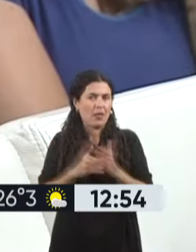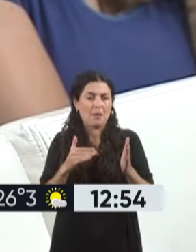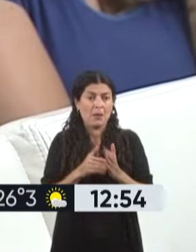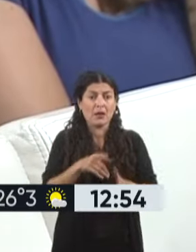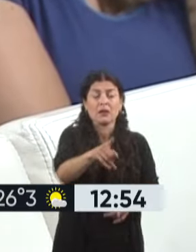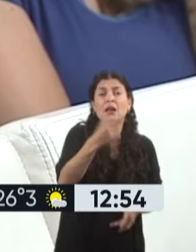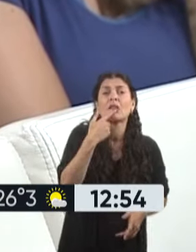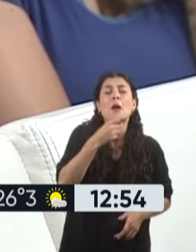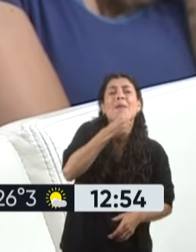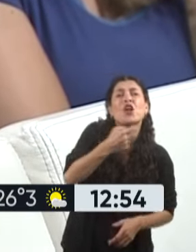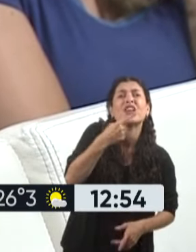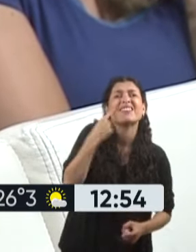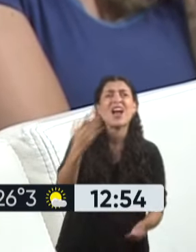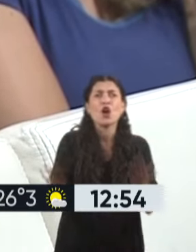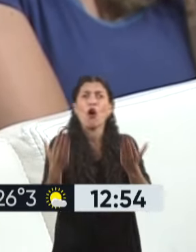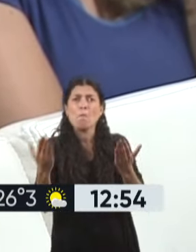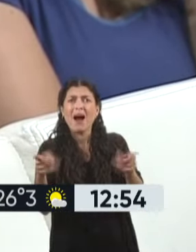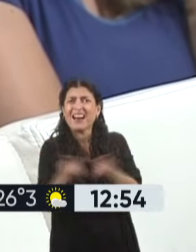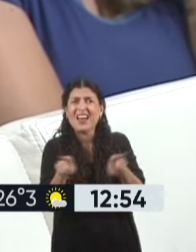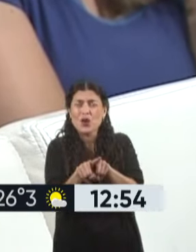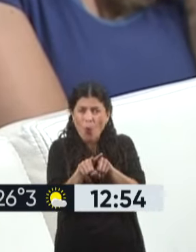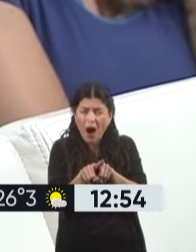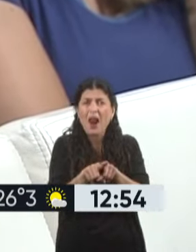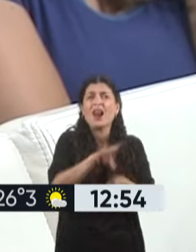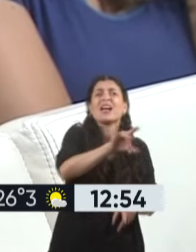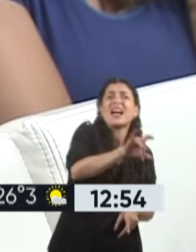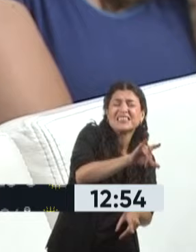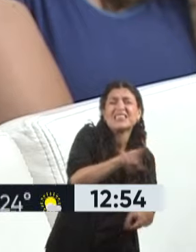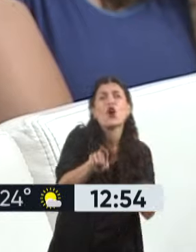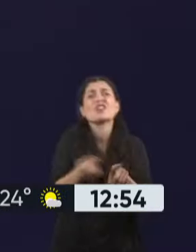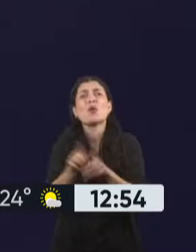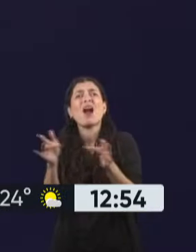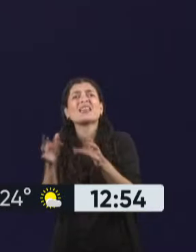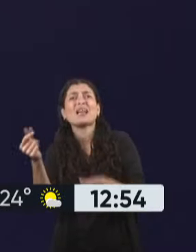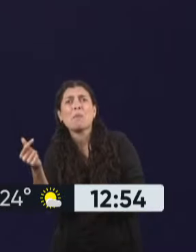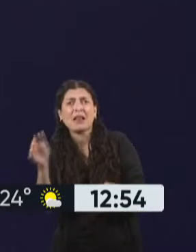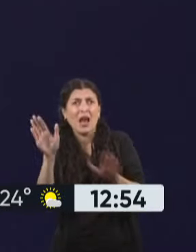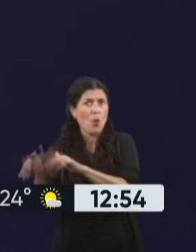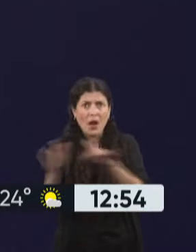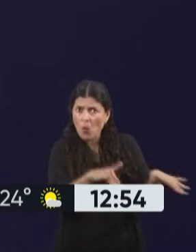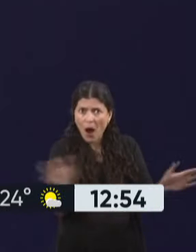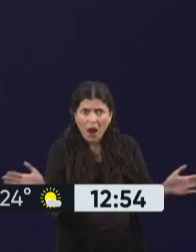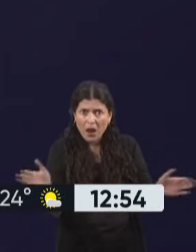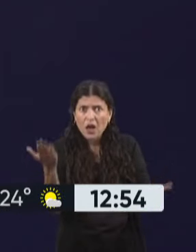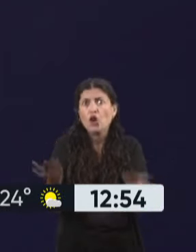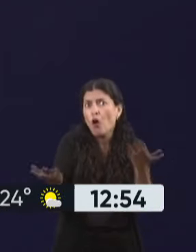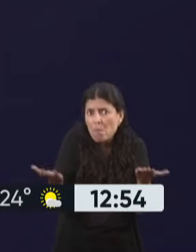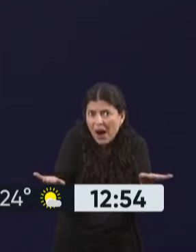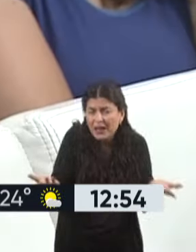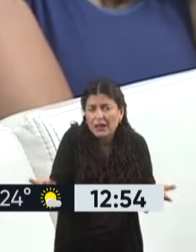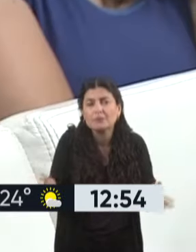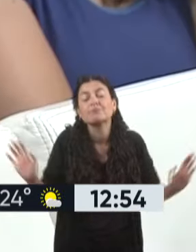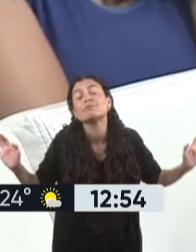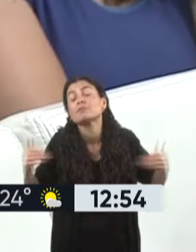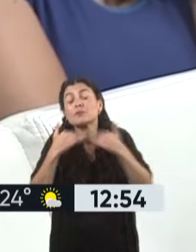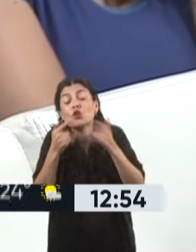casino, 2 más 2 es 4. Si comparó con un casino... Bueno, Fabián, son tus conclusiones, qué sé yo. Es la misma que por la